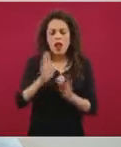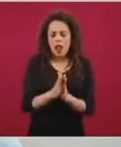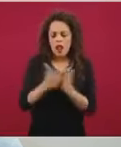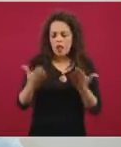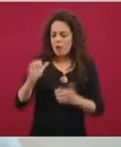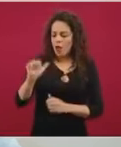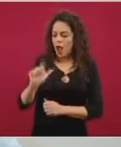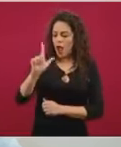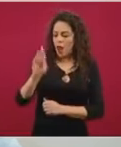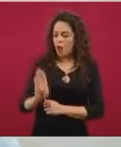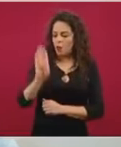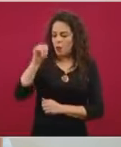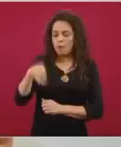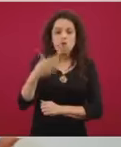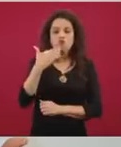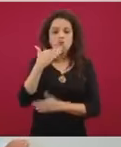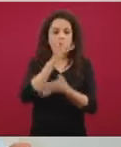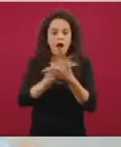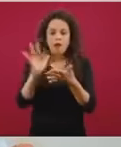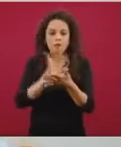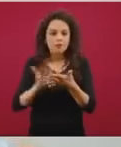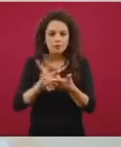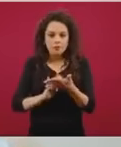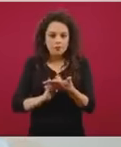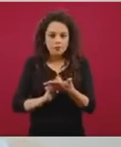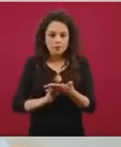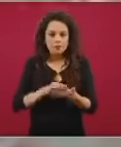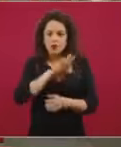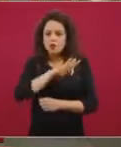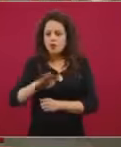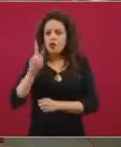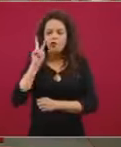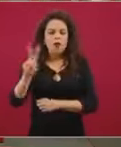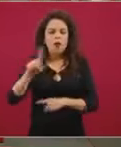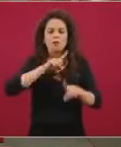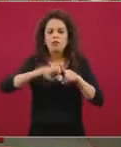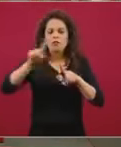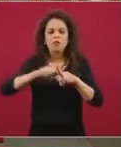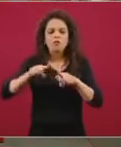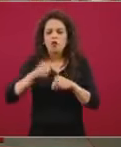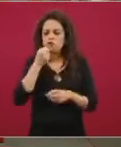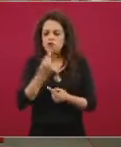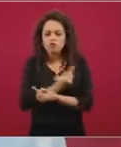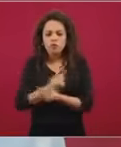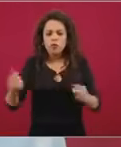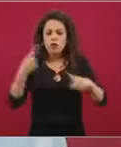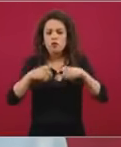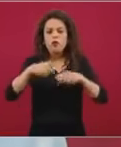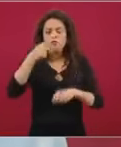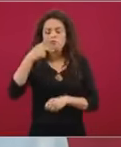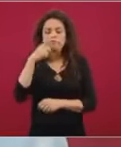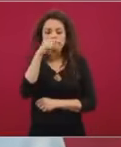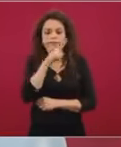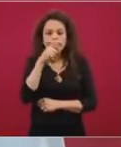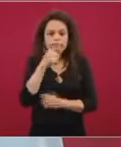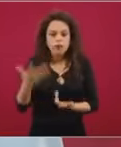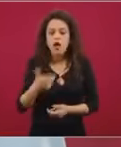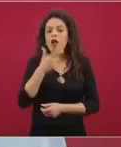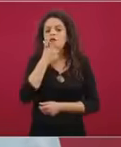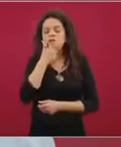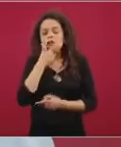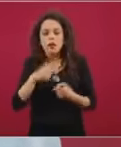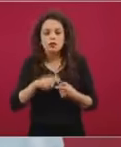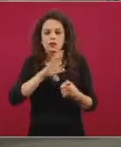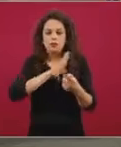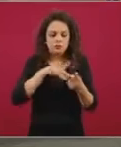texto. Por tanto, es un libro que puede leer un niño o una niña que habla náhuatl, que habla mixteco, que habla español, que habla inglés, lo que se le dé